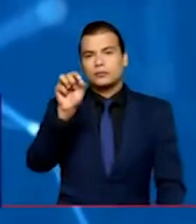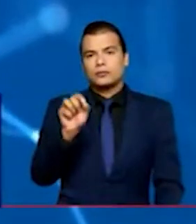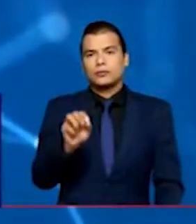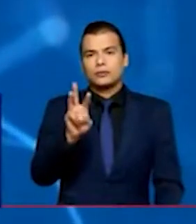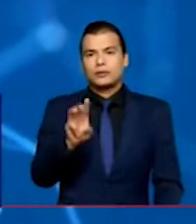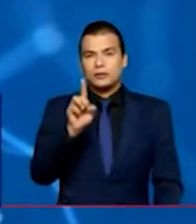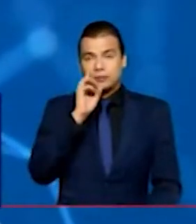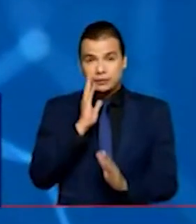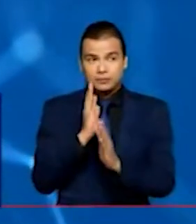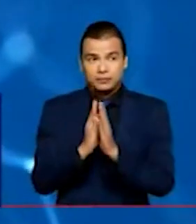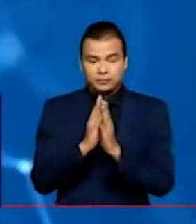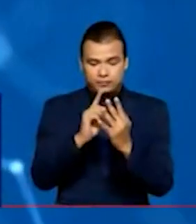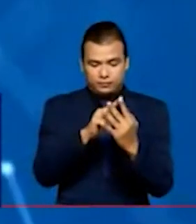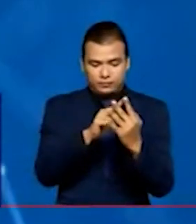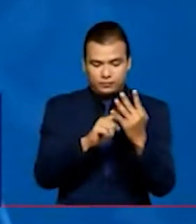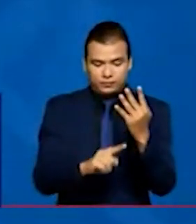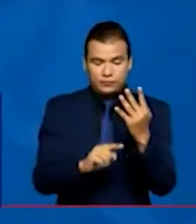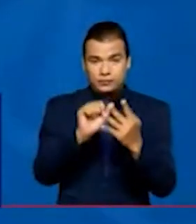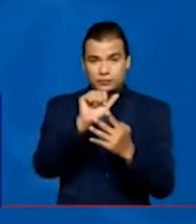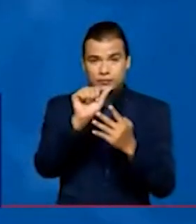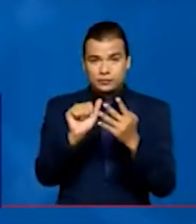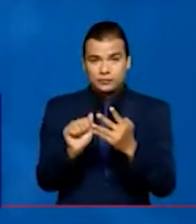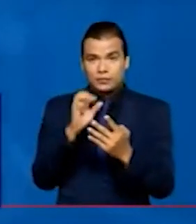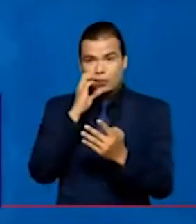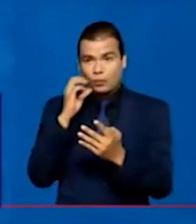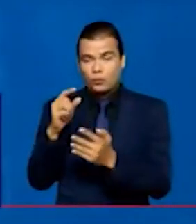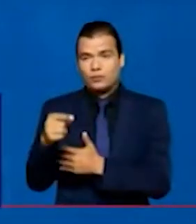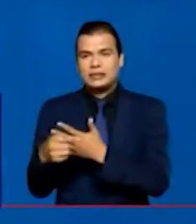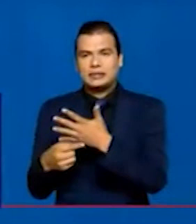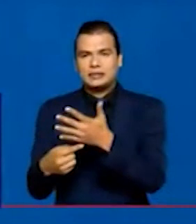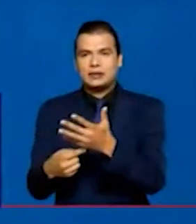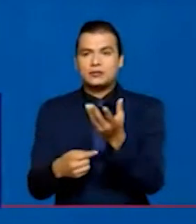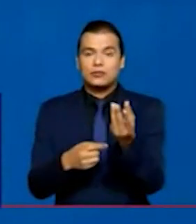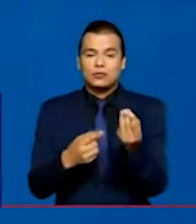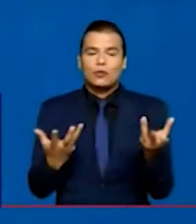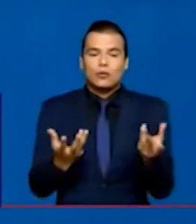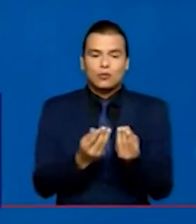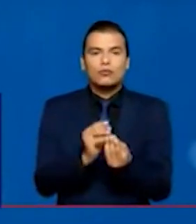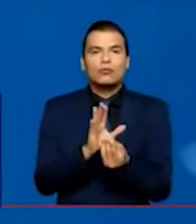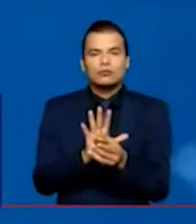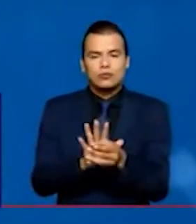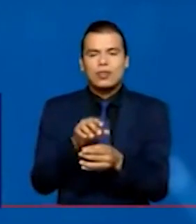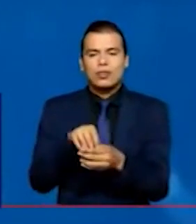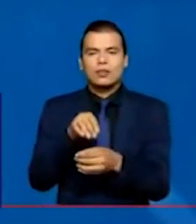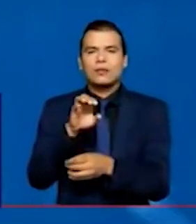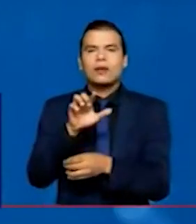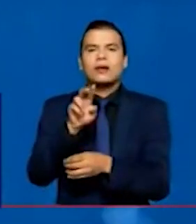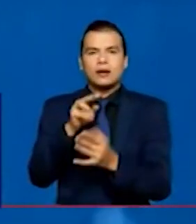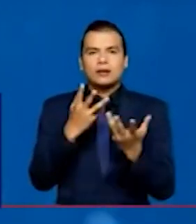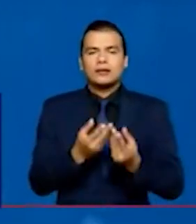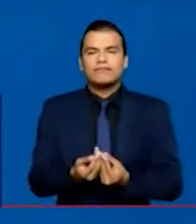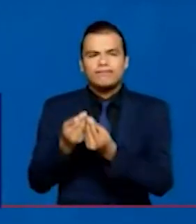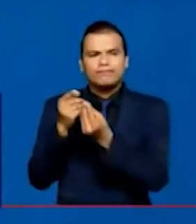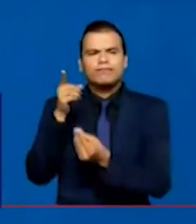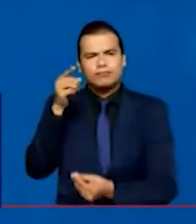8:31. Con 4 mujeres y 6 hombres llegó la delegación del ELN a México para iniciar el segundo ciclo de diálogos